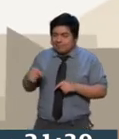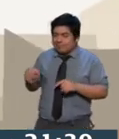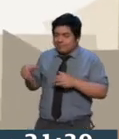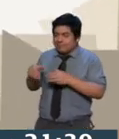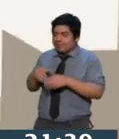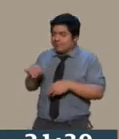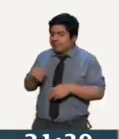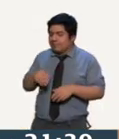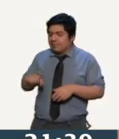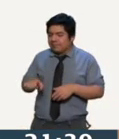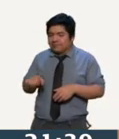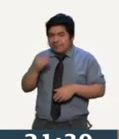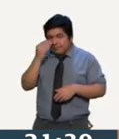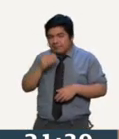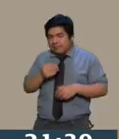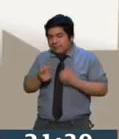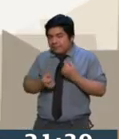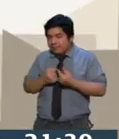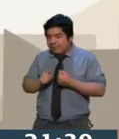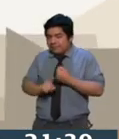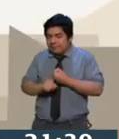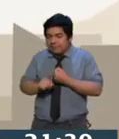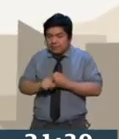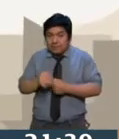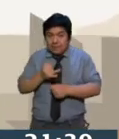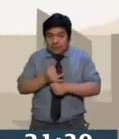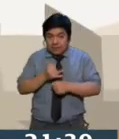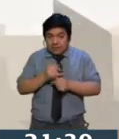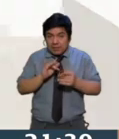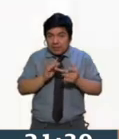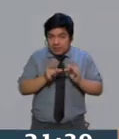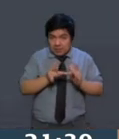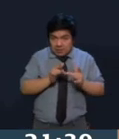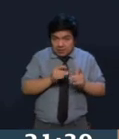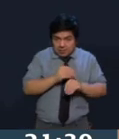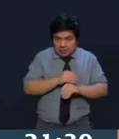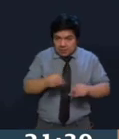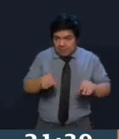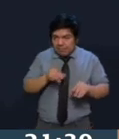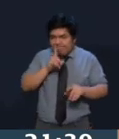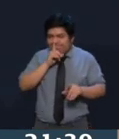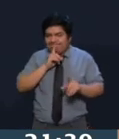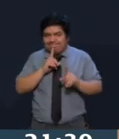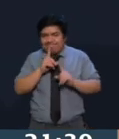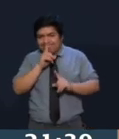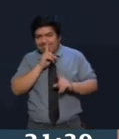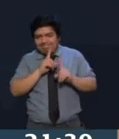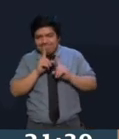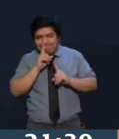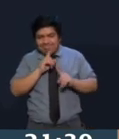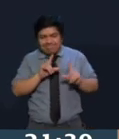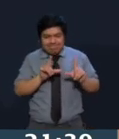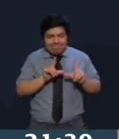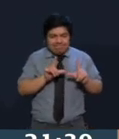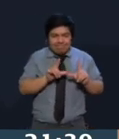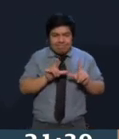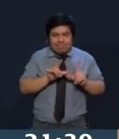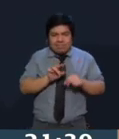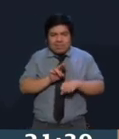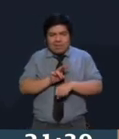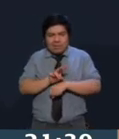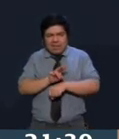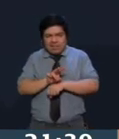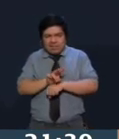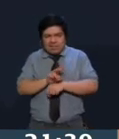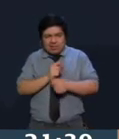INE y están promoviendo en redes sociales la mentira de que se entregará credencial de elector a venezolanos a través